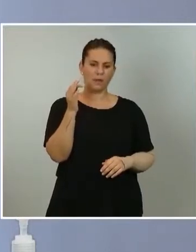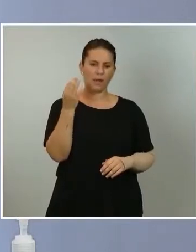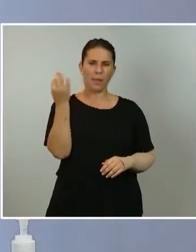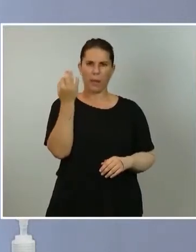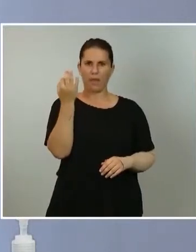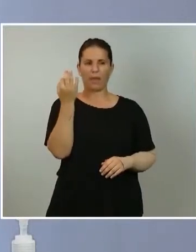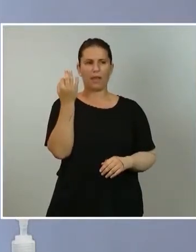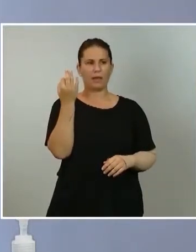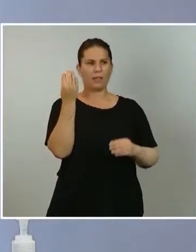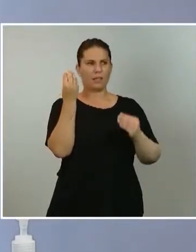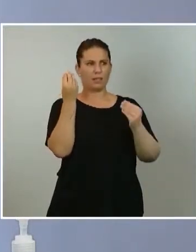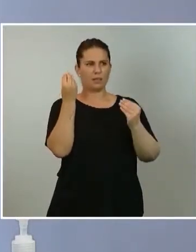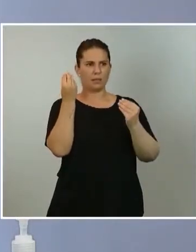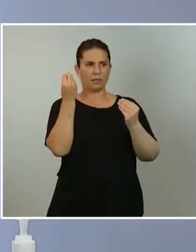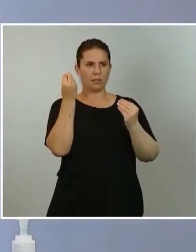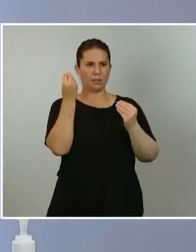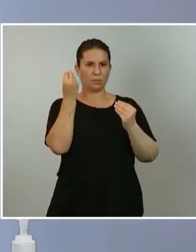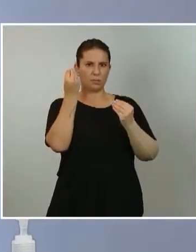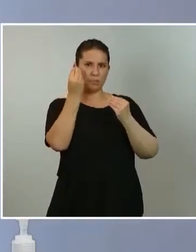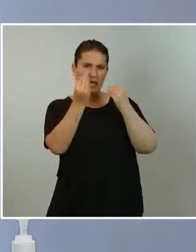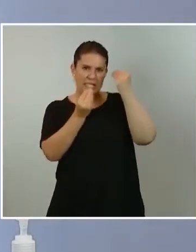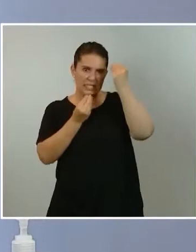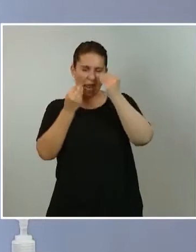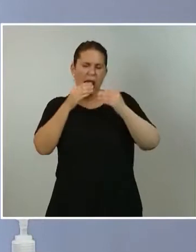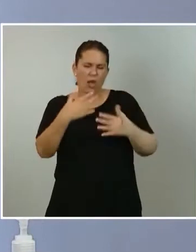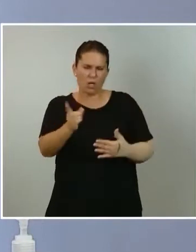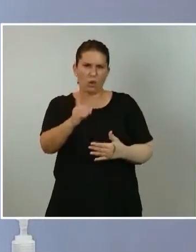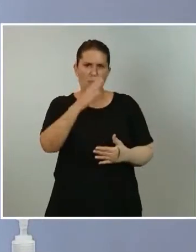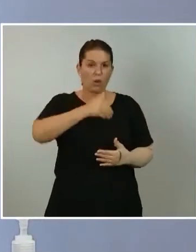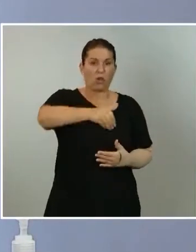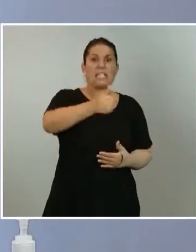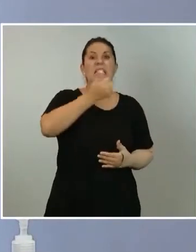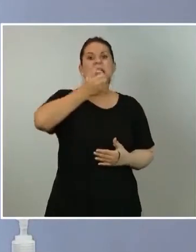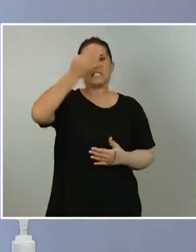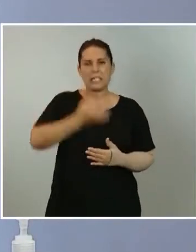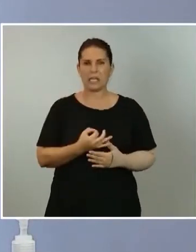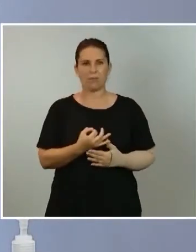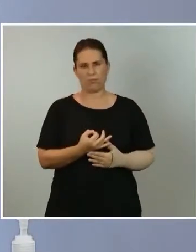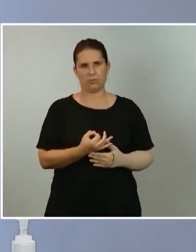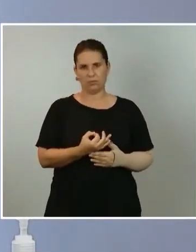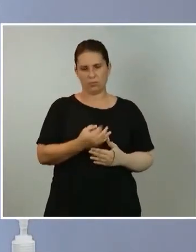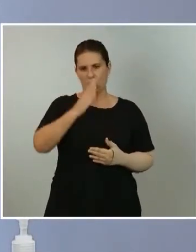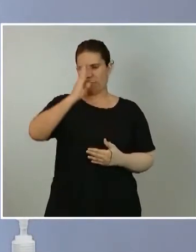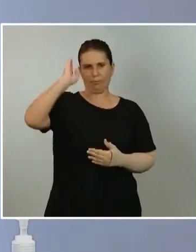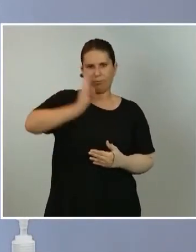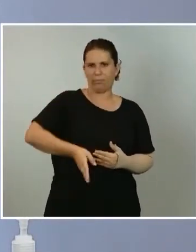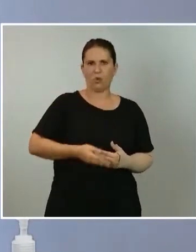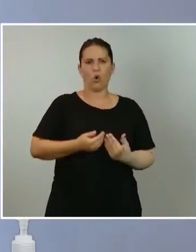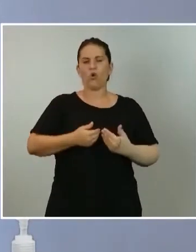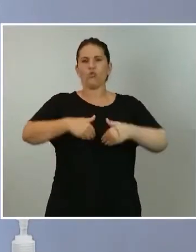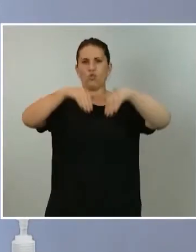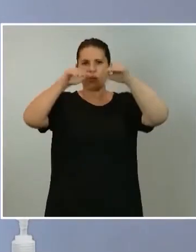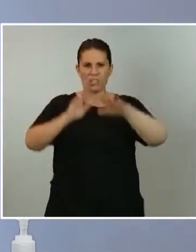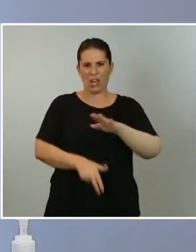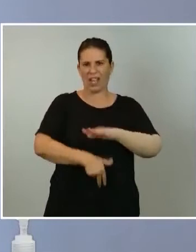luego hoy no hace falta, pero si llegara el caso que hay que tomar una medida drástica de suspensión generalizada en alguna comunidad autónoma, la conveniencia